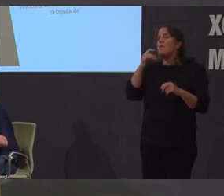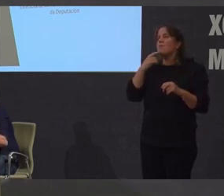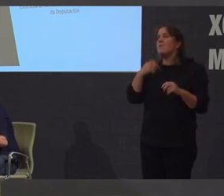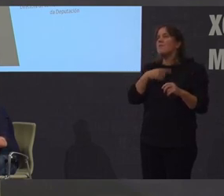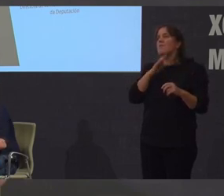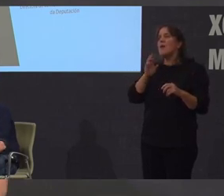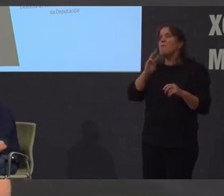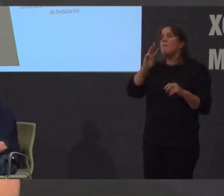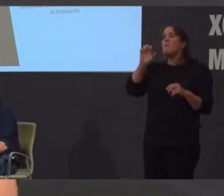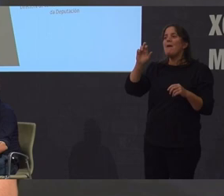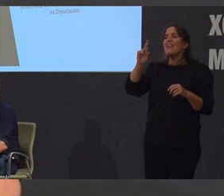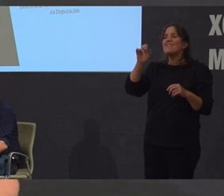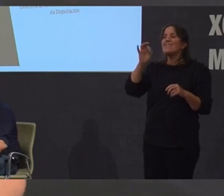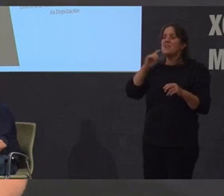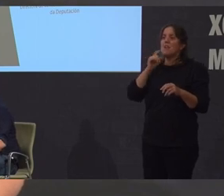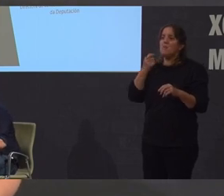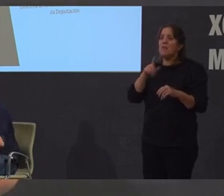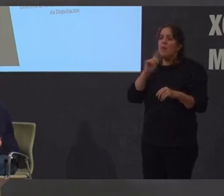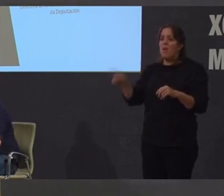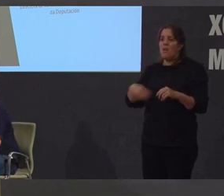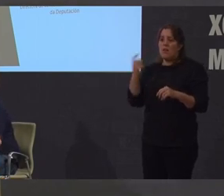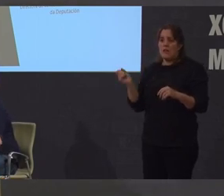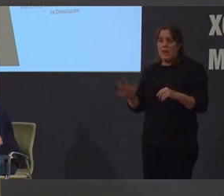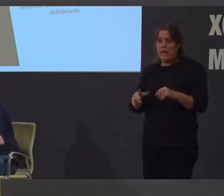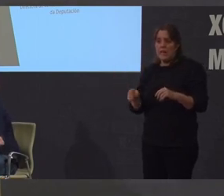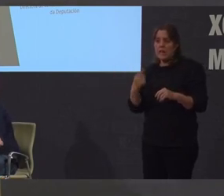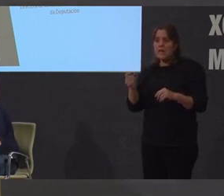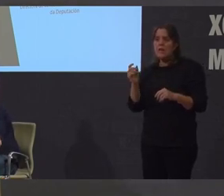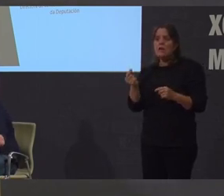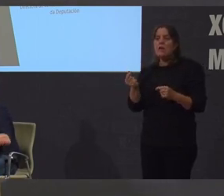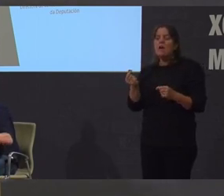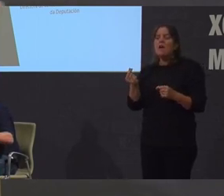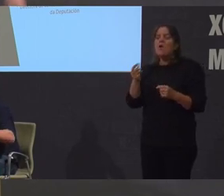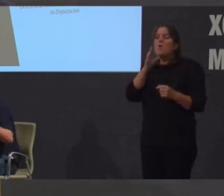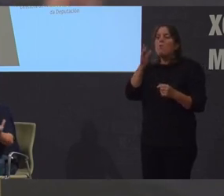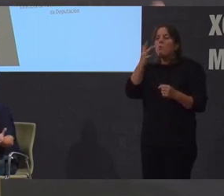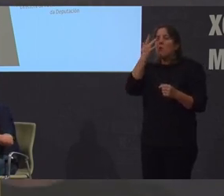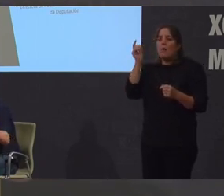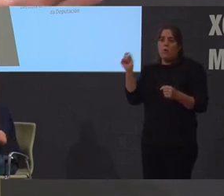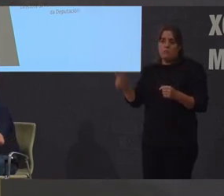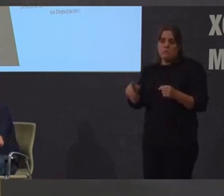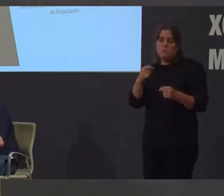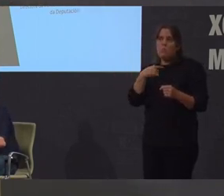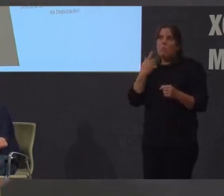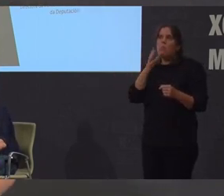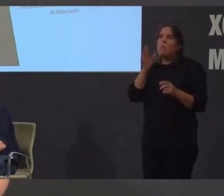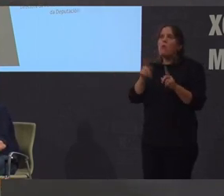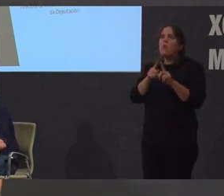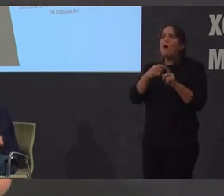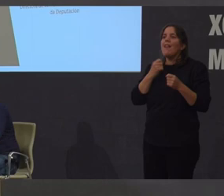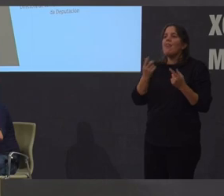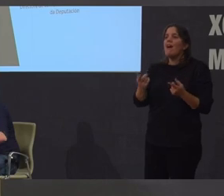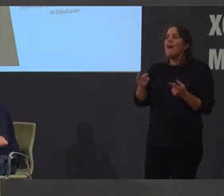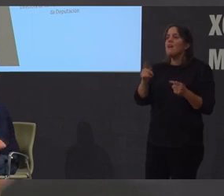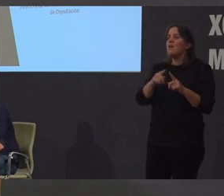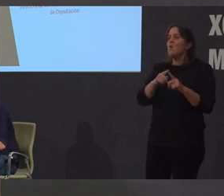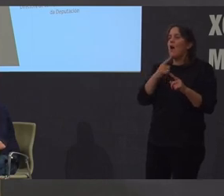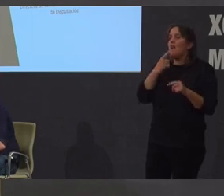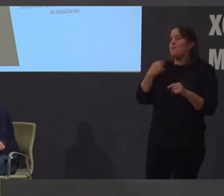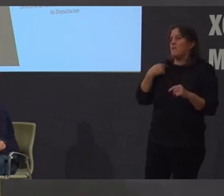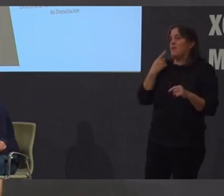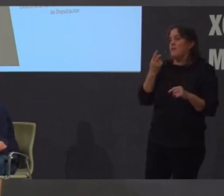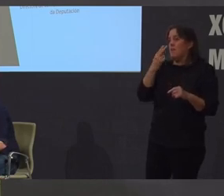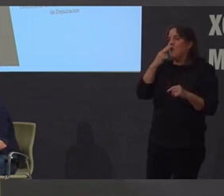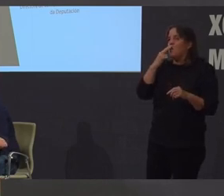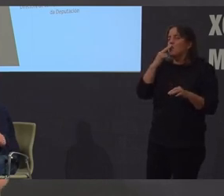coloquial Persil, porque era un detergente, porque servía para blanquear el origen nazi de muchos funcionarios. Es decir, lo que hacían